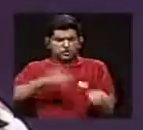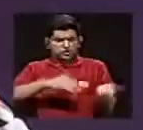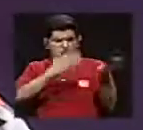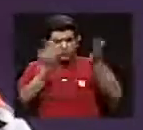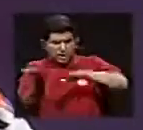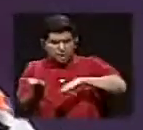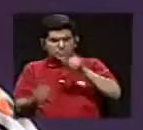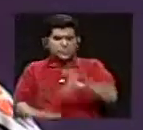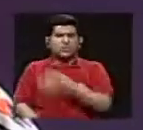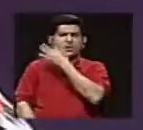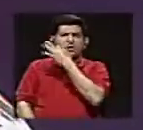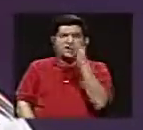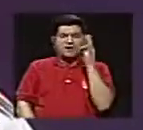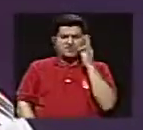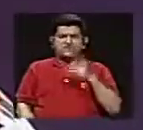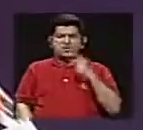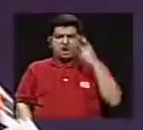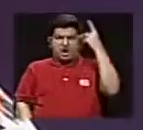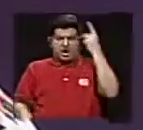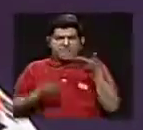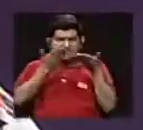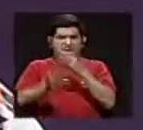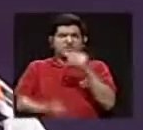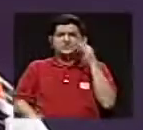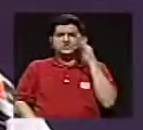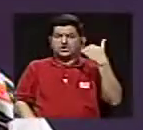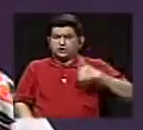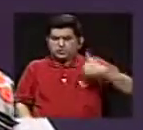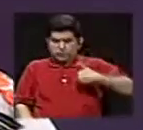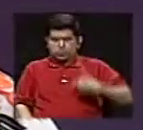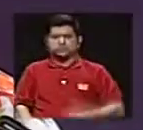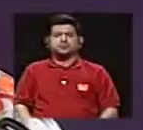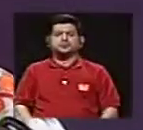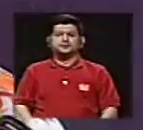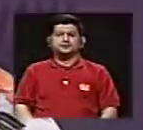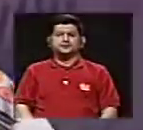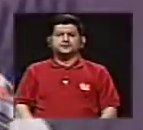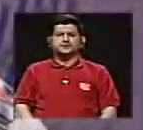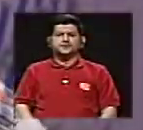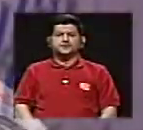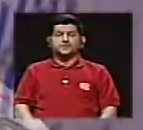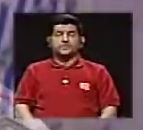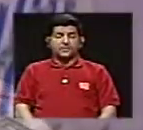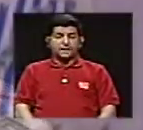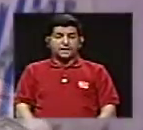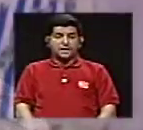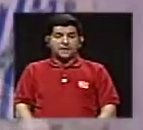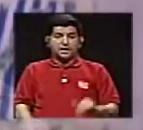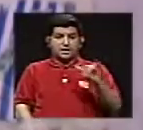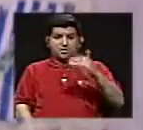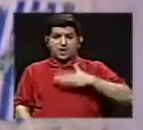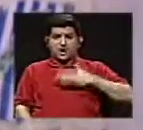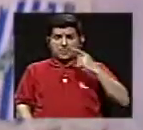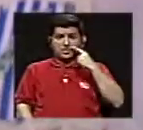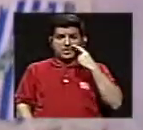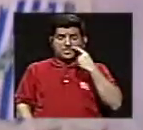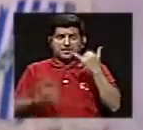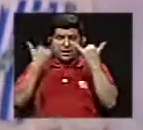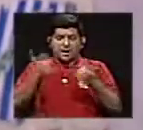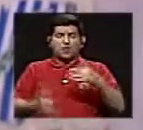él dejó las fincas a mis papás y mis tíos. Y Igual, mi papá ahora